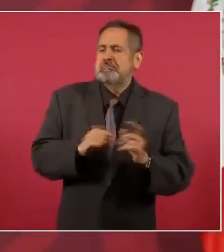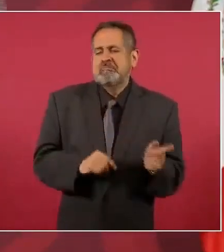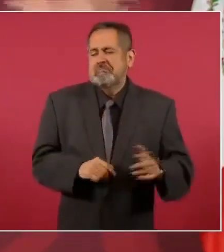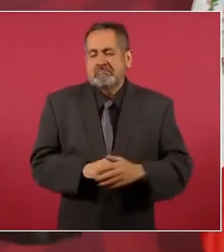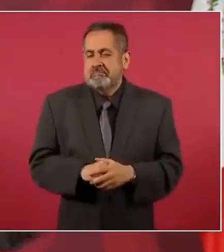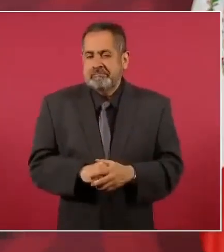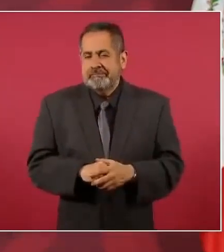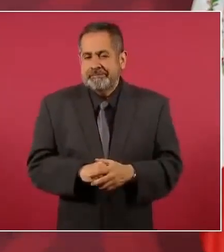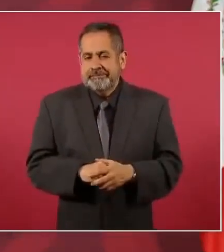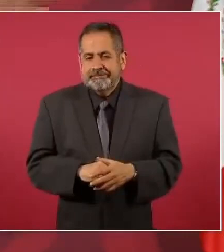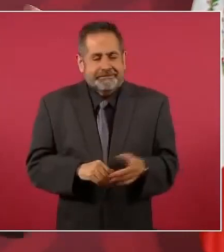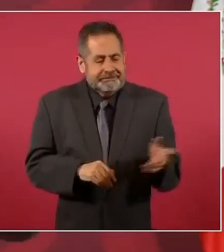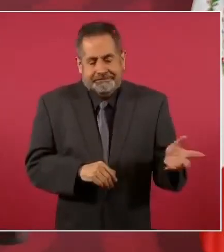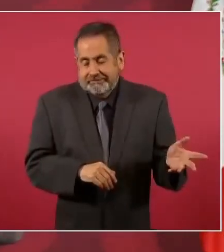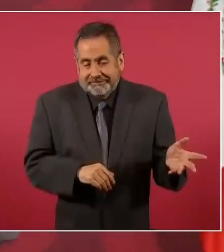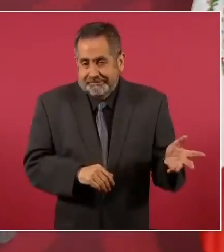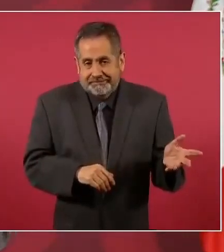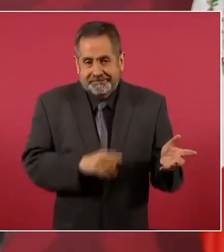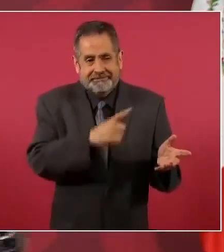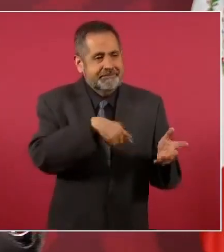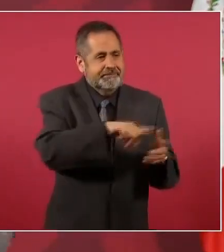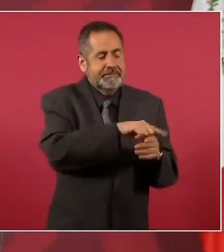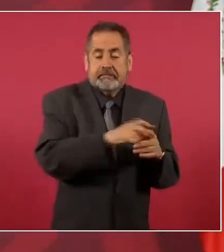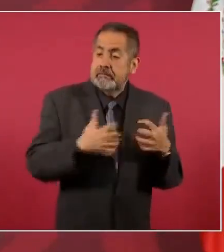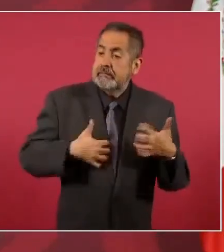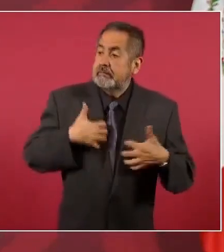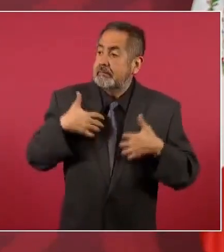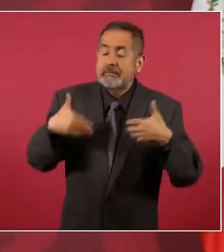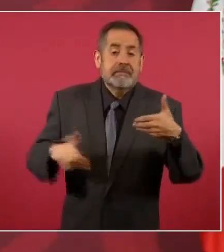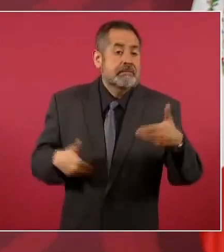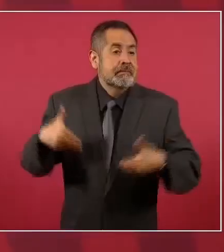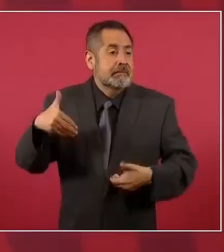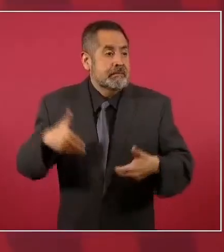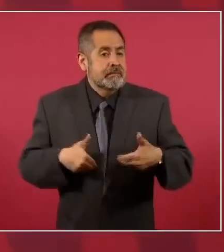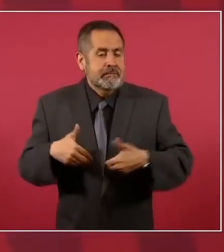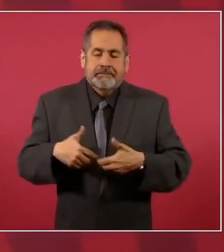es porque les molesta